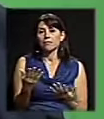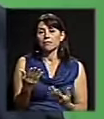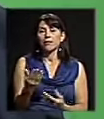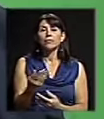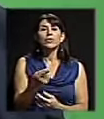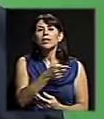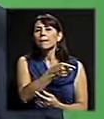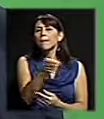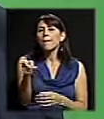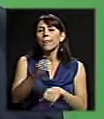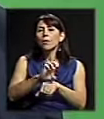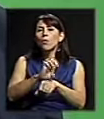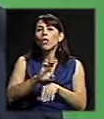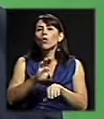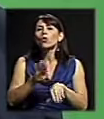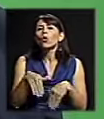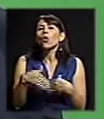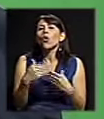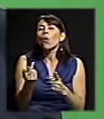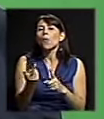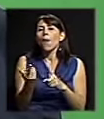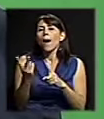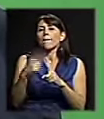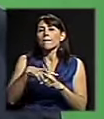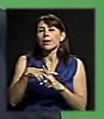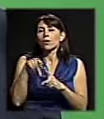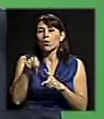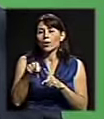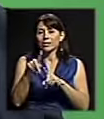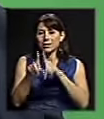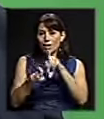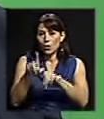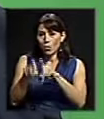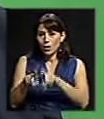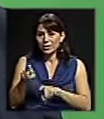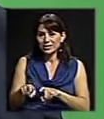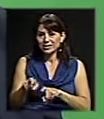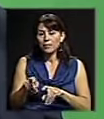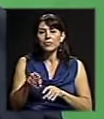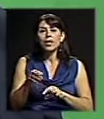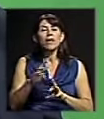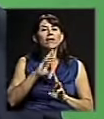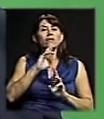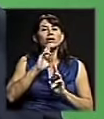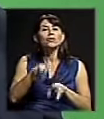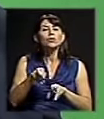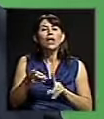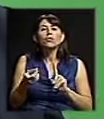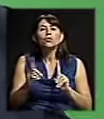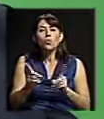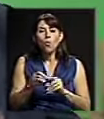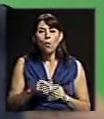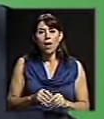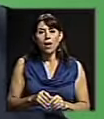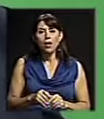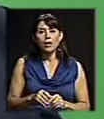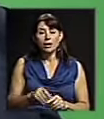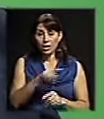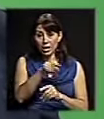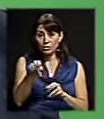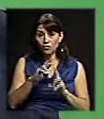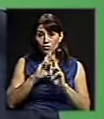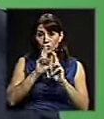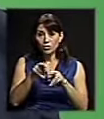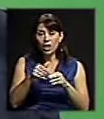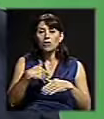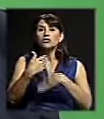aplicaron el instrumento de la encuesta Nacional de discapacidad Qué tipo de resultado le produjo Y cómo esos resultados